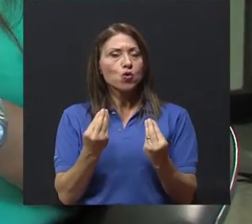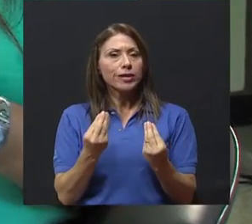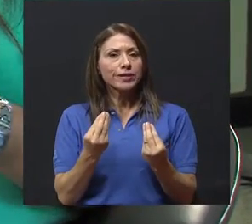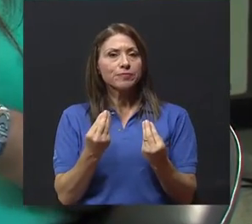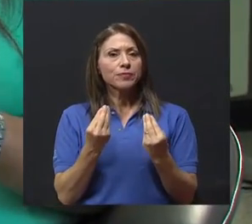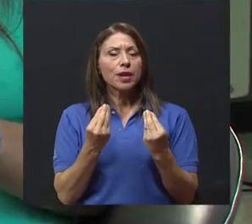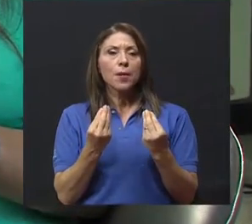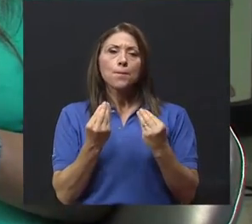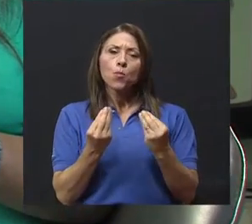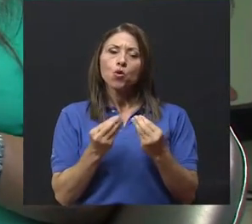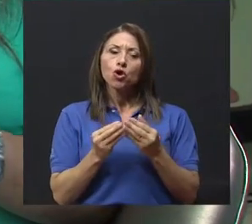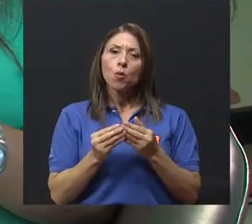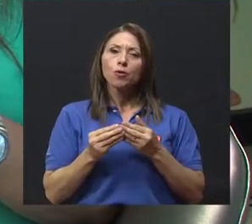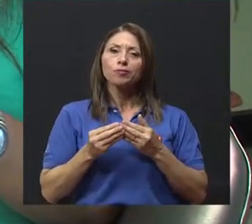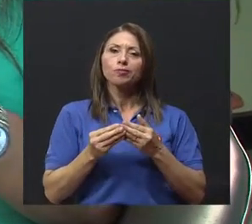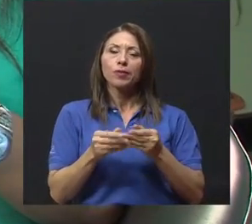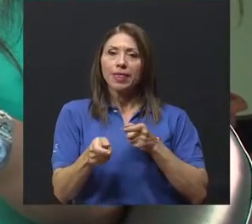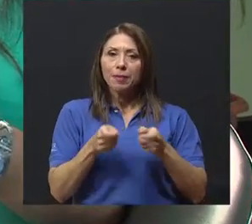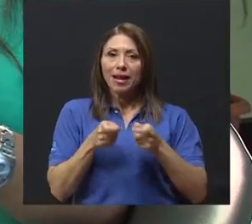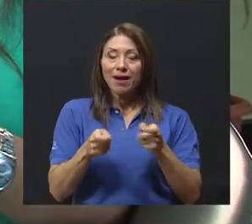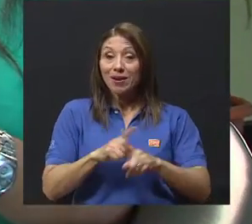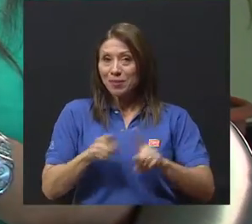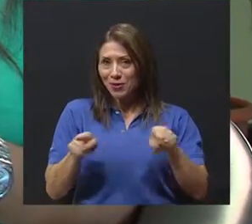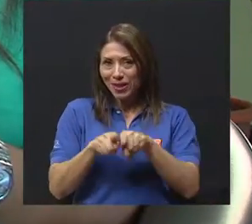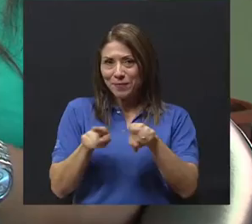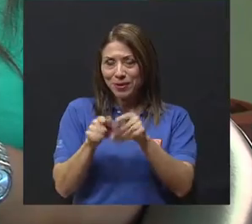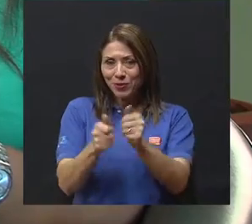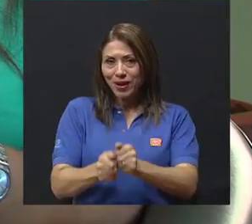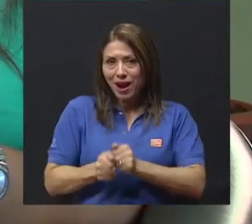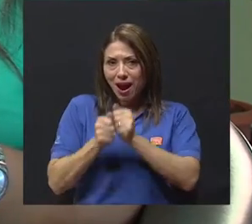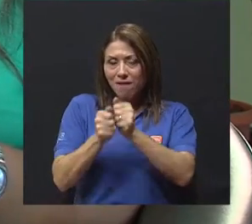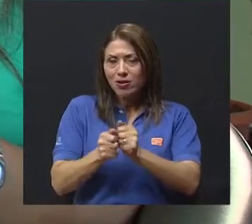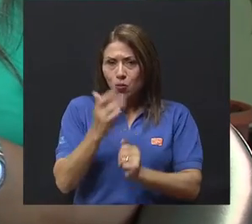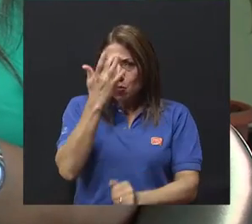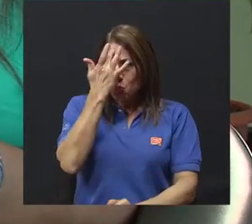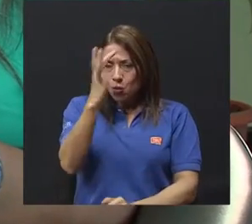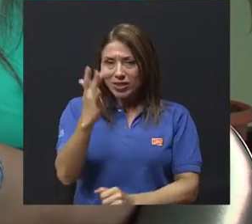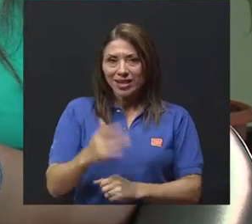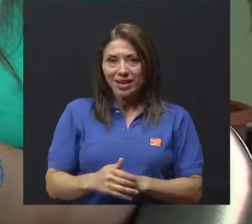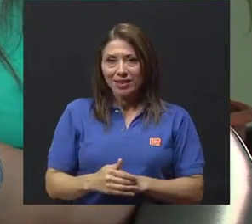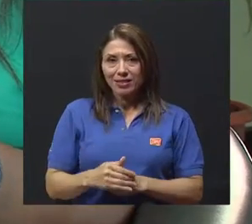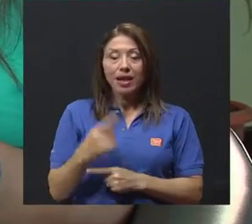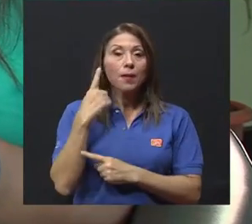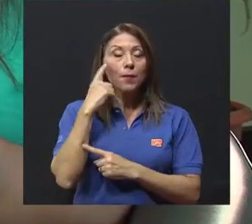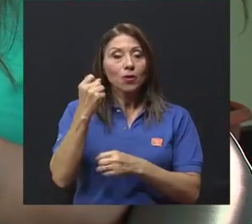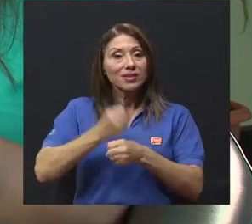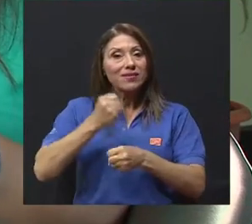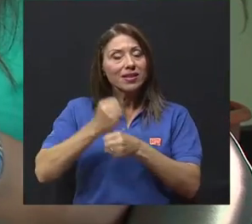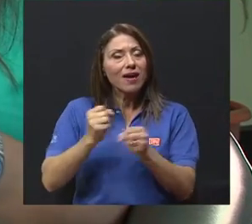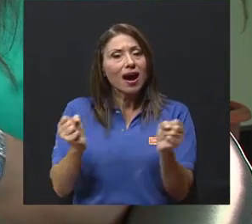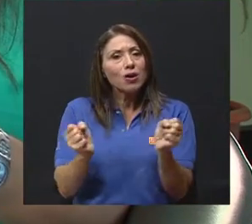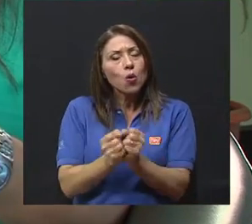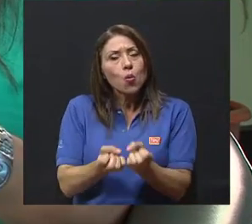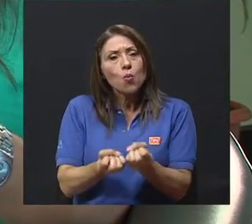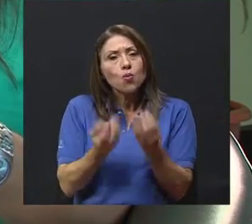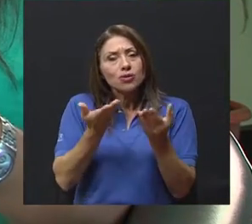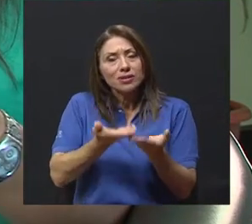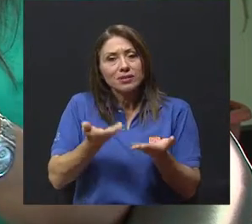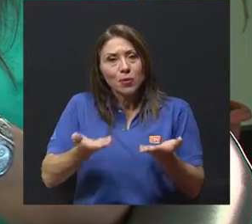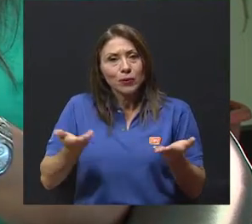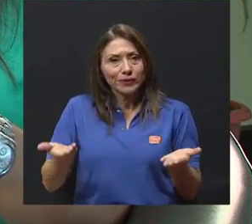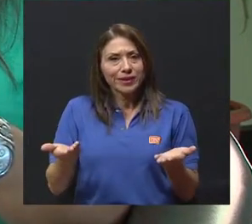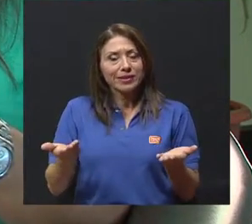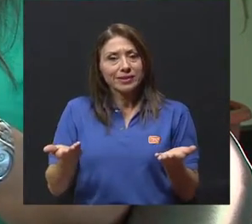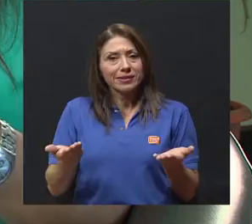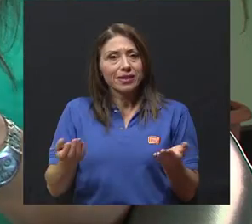muy muy manejable pero también un caballo muy inteligente porque se van a trabajar con muchas cosas